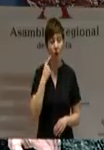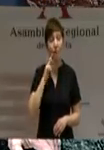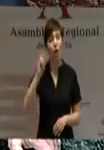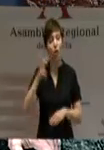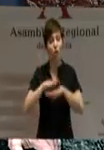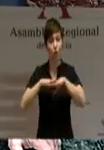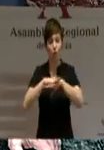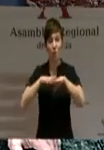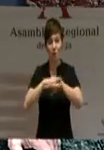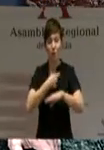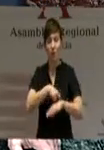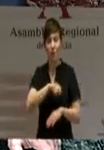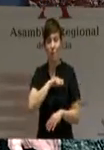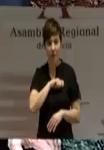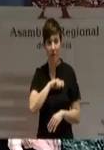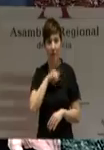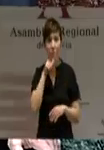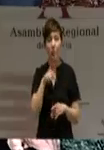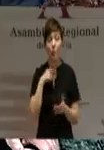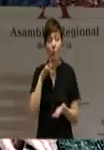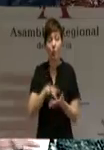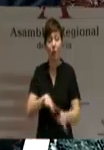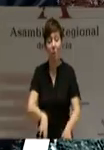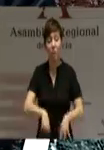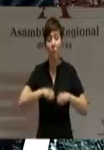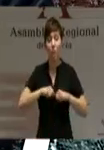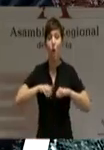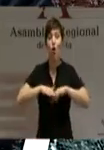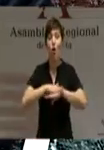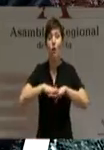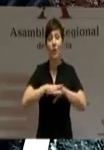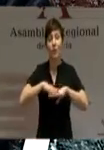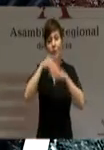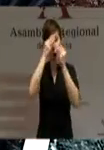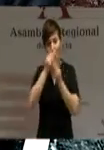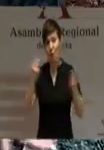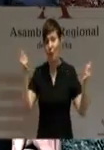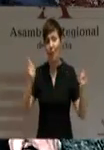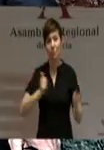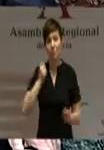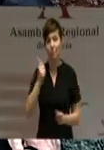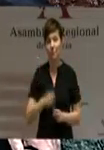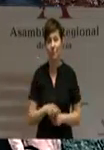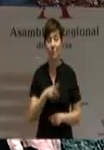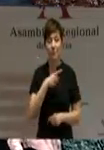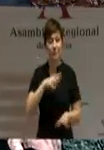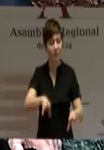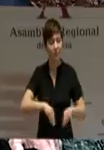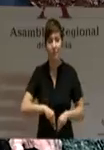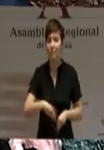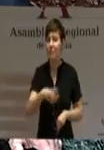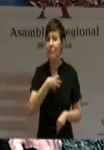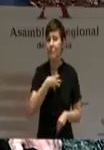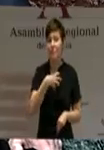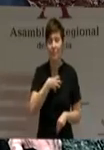España y que rápidamente olvidaron cuando los suyos asumieron las riendas. Es inaceptable y una